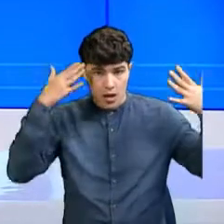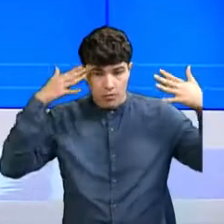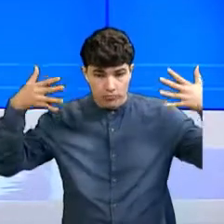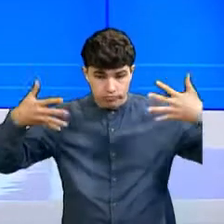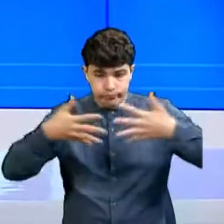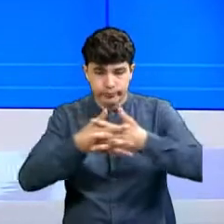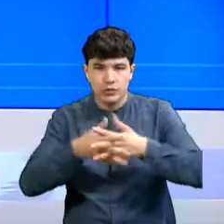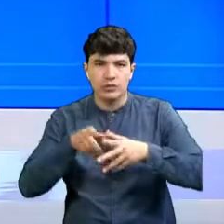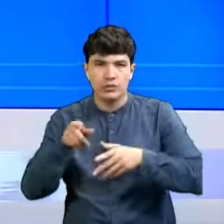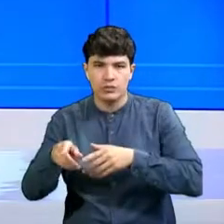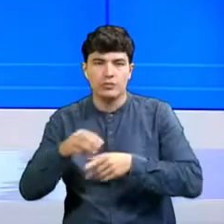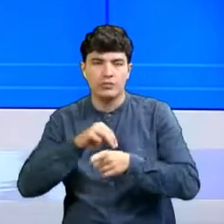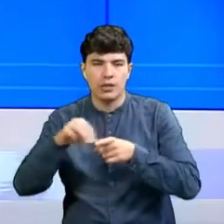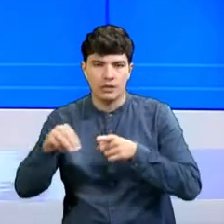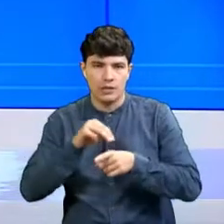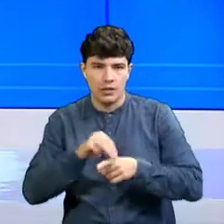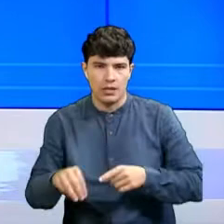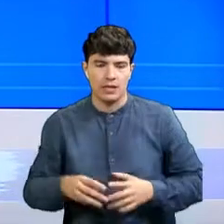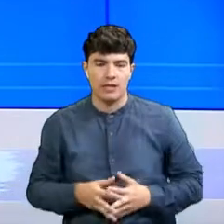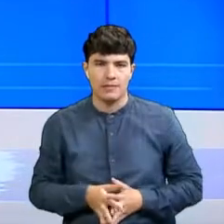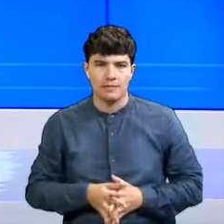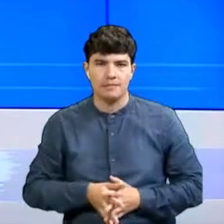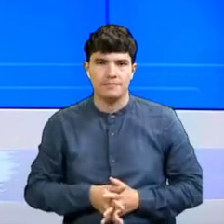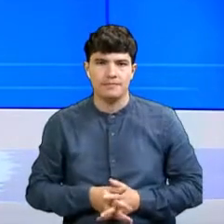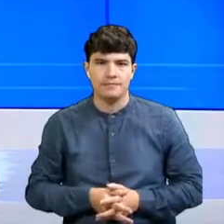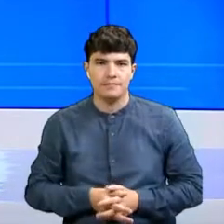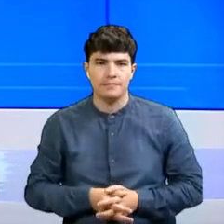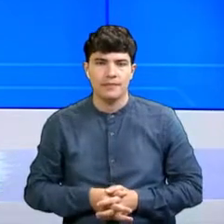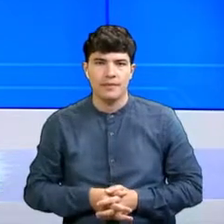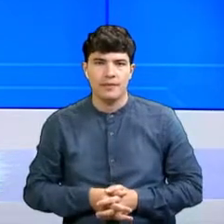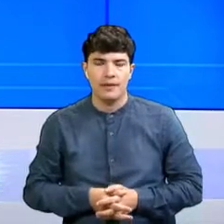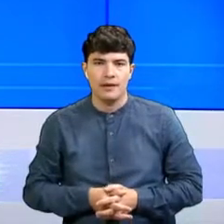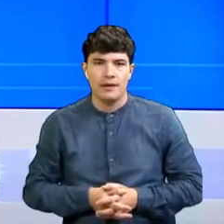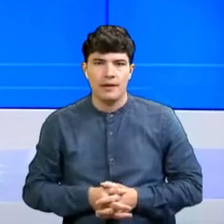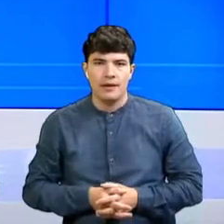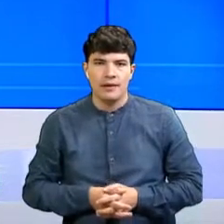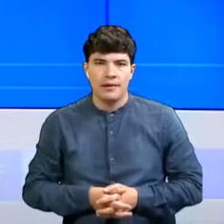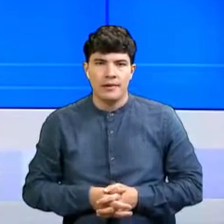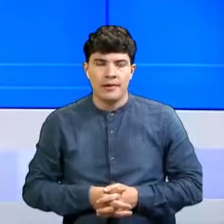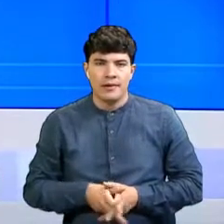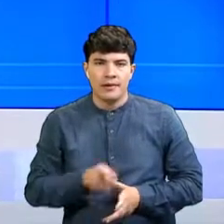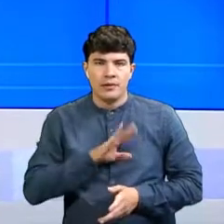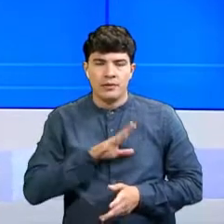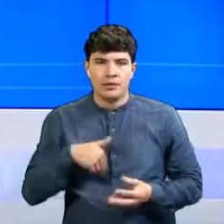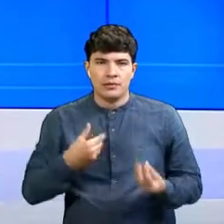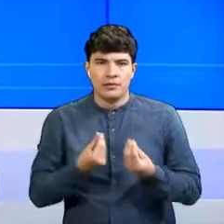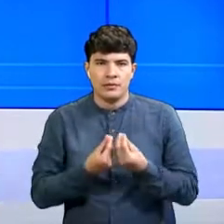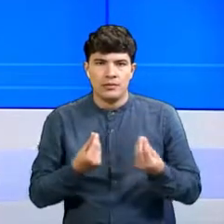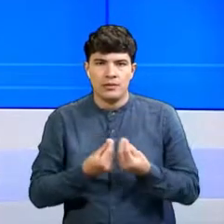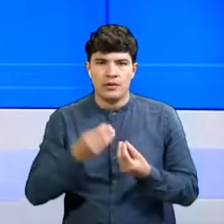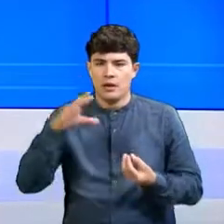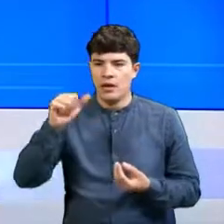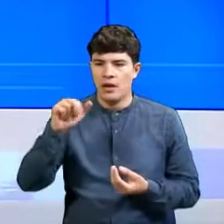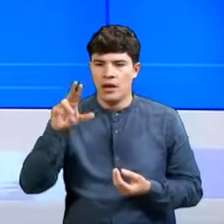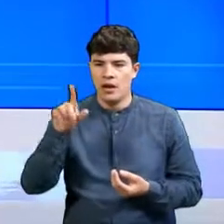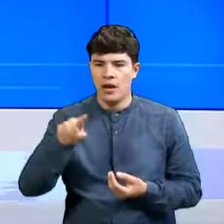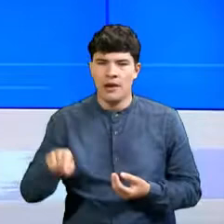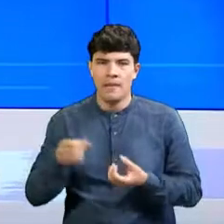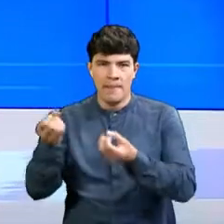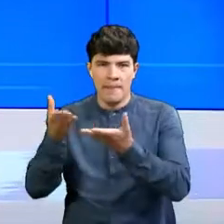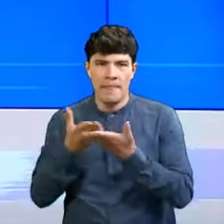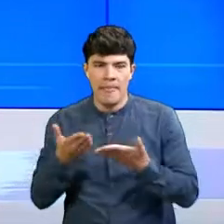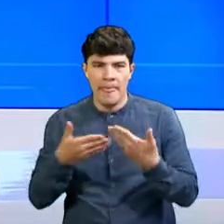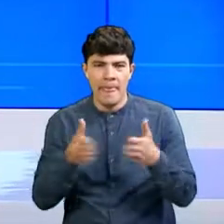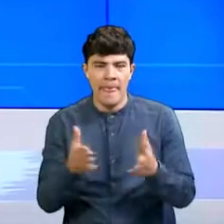indicó que éstas se convertirían en alimentadoras del servicio de metrolínea nuestro compañero carlos cárdenas nos presenta la ampliación de esta